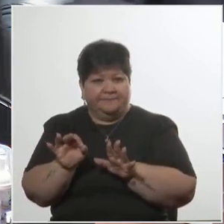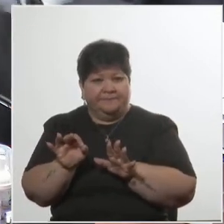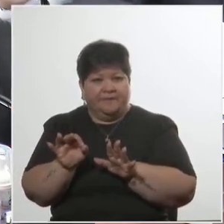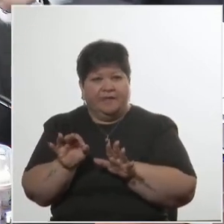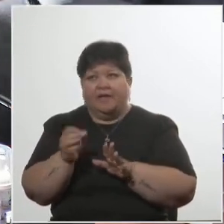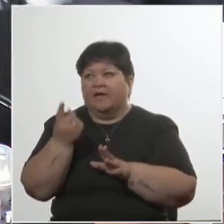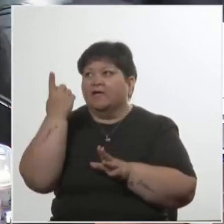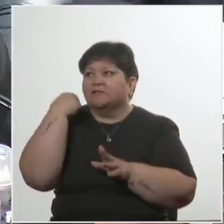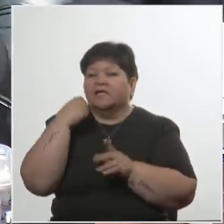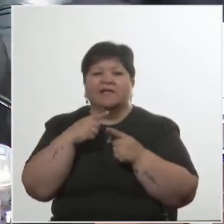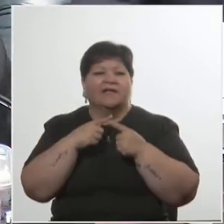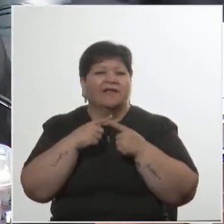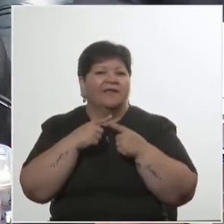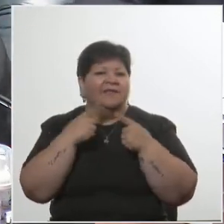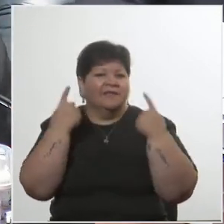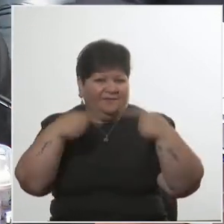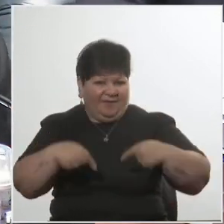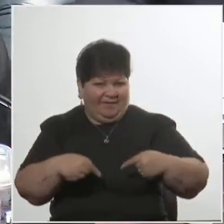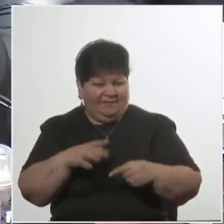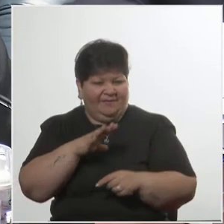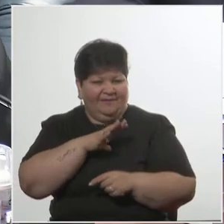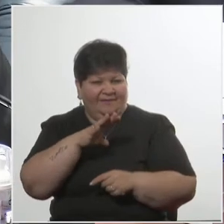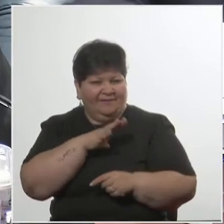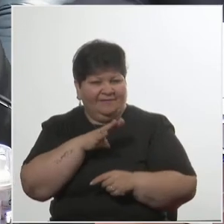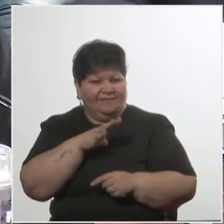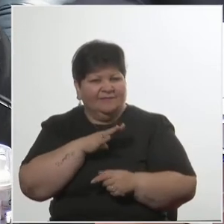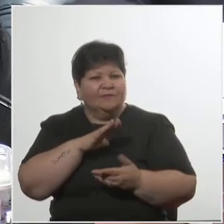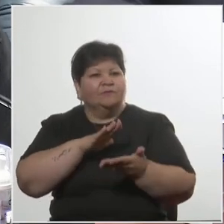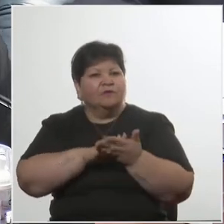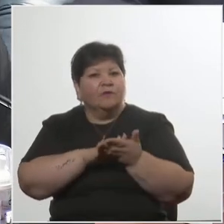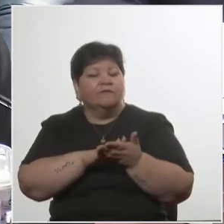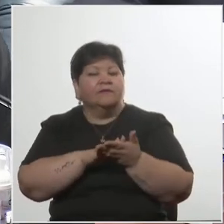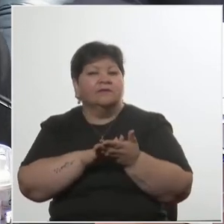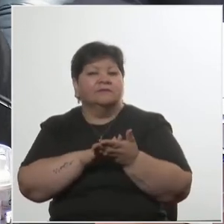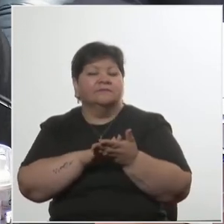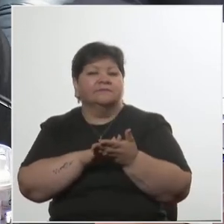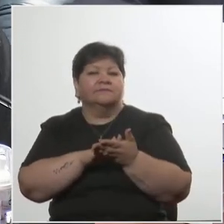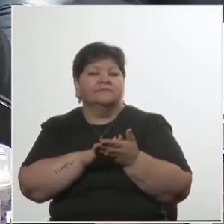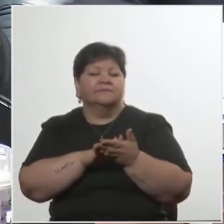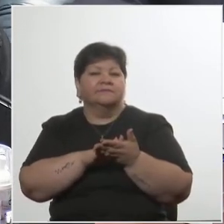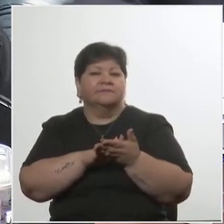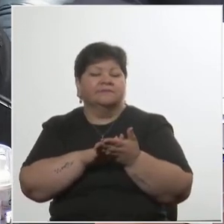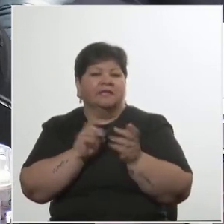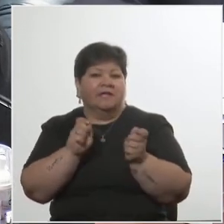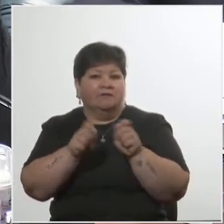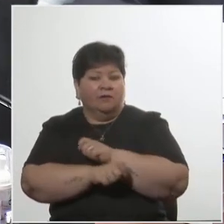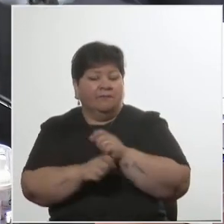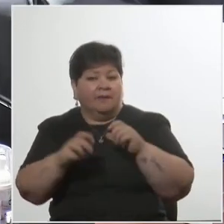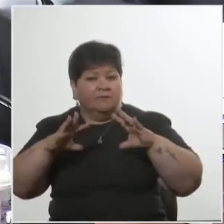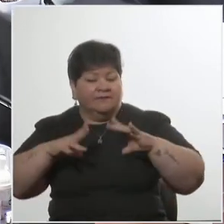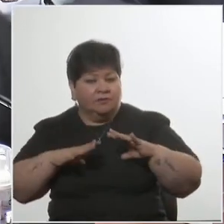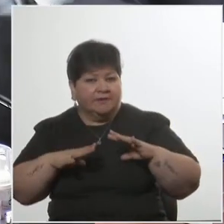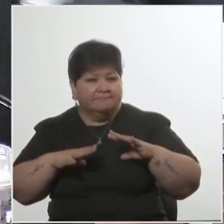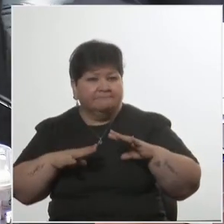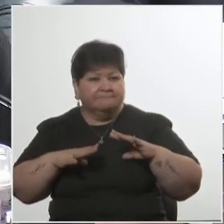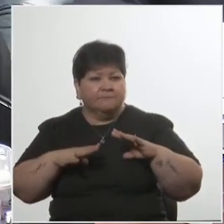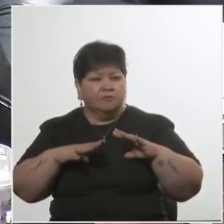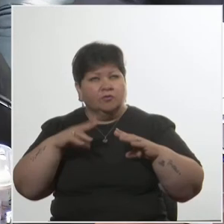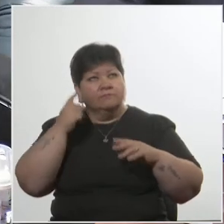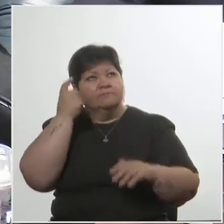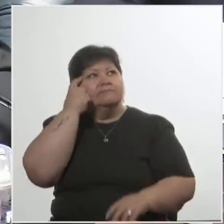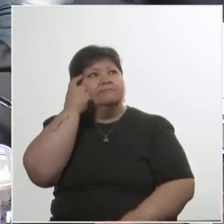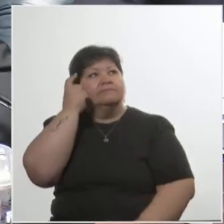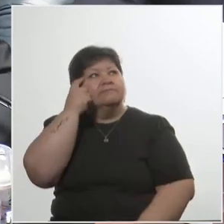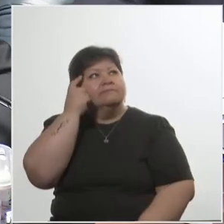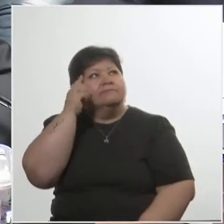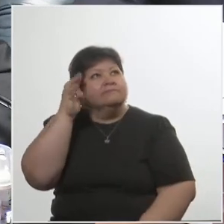estábamos en el debate de del tema de seguridad social me tomé el trabajo de hacer un poco de memoria